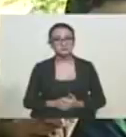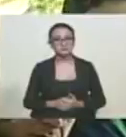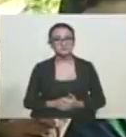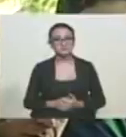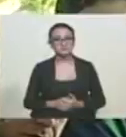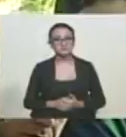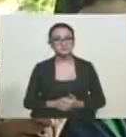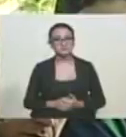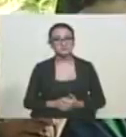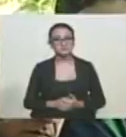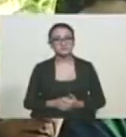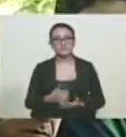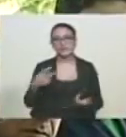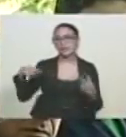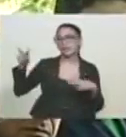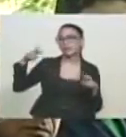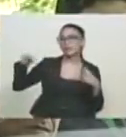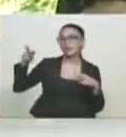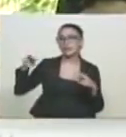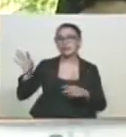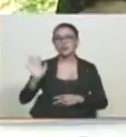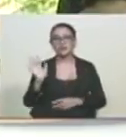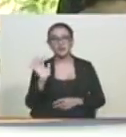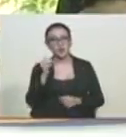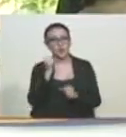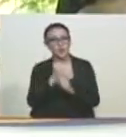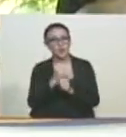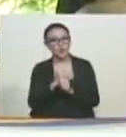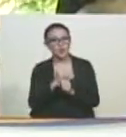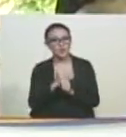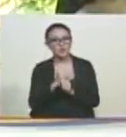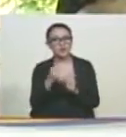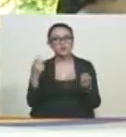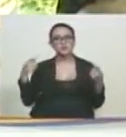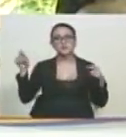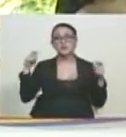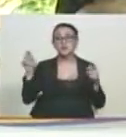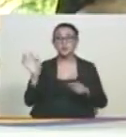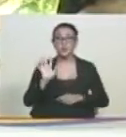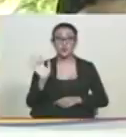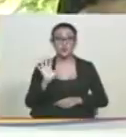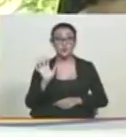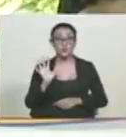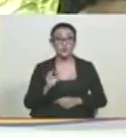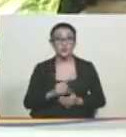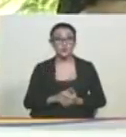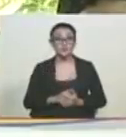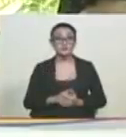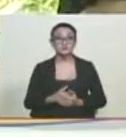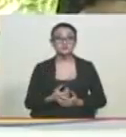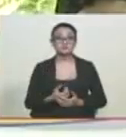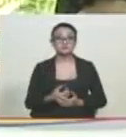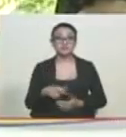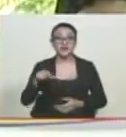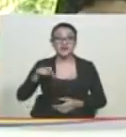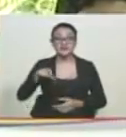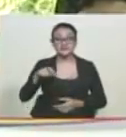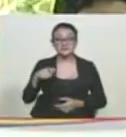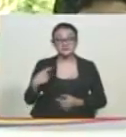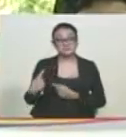por andar paseando ni andar en una jornada de turismo, no. La necesidad nos